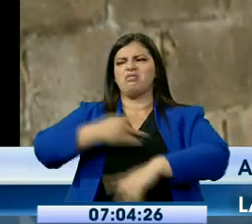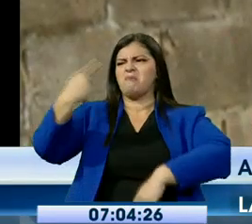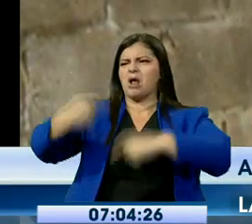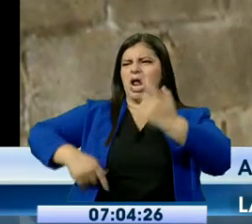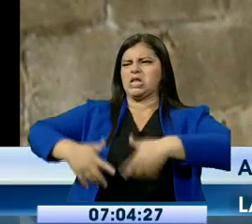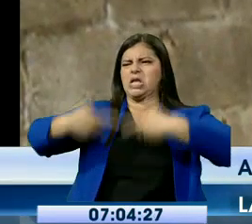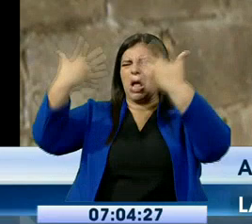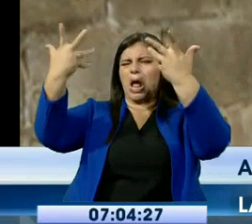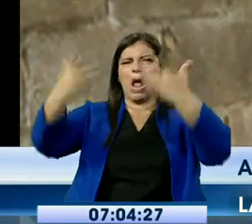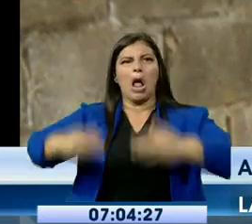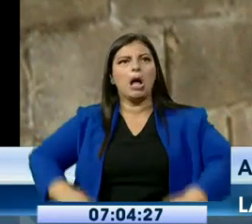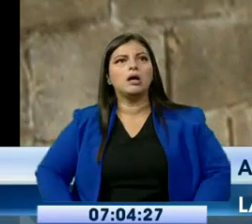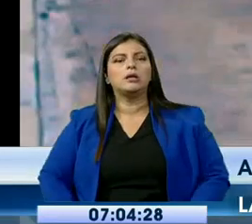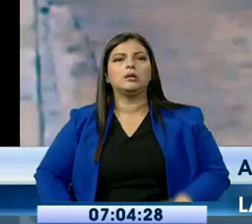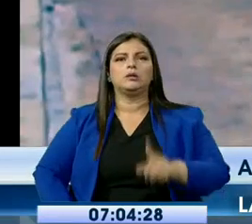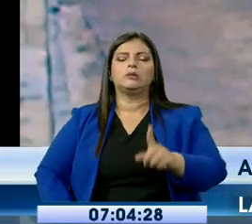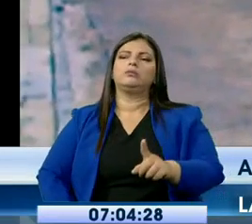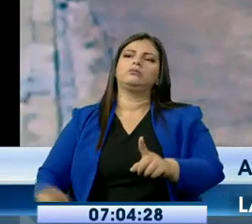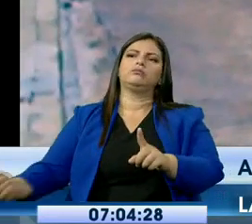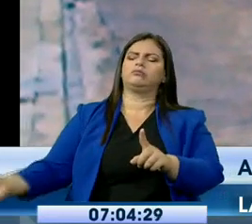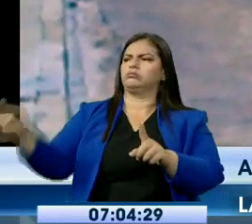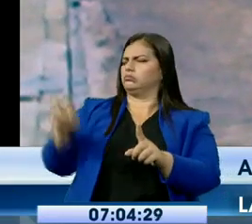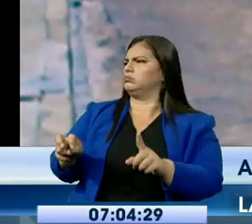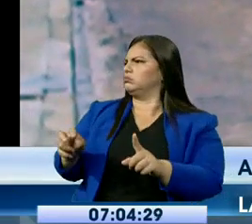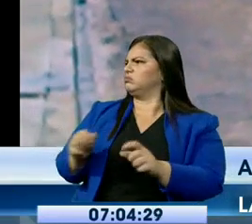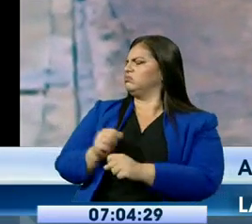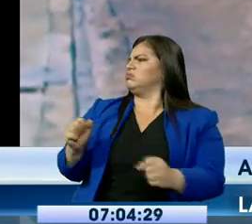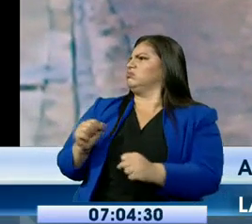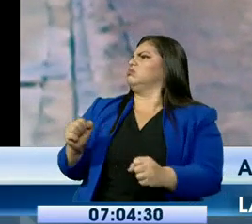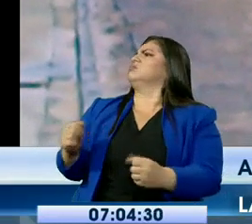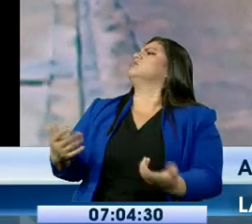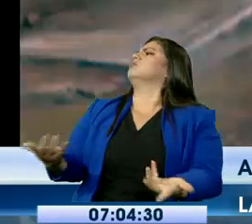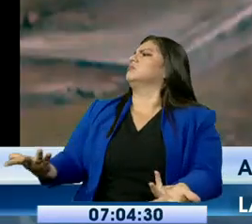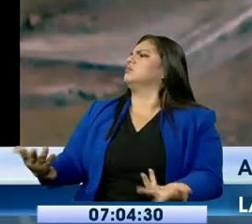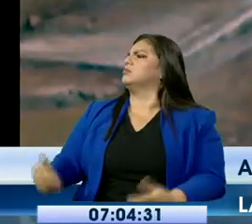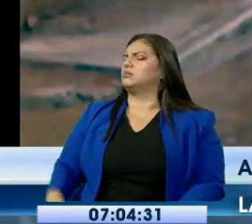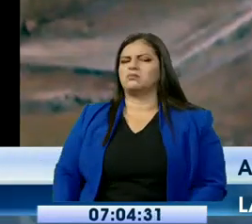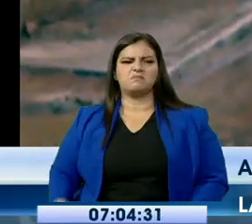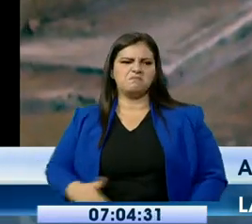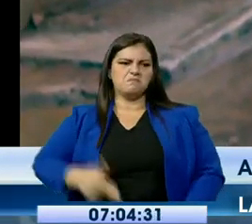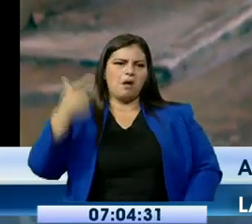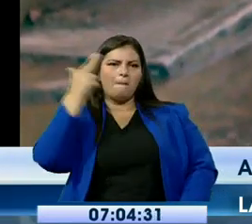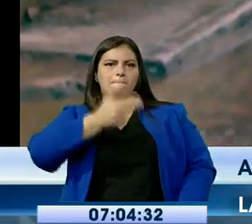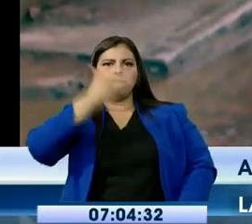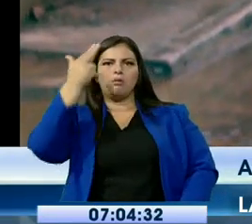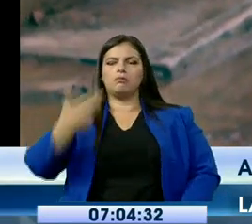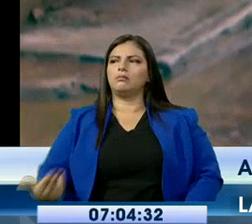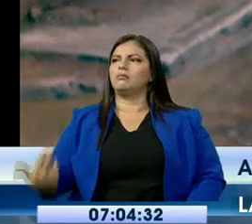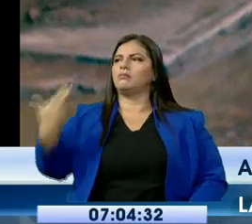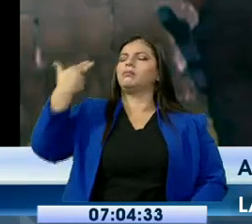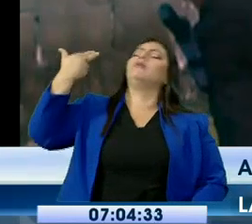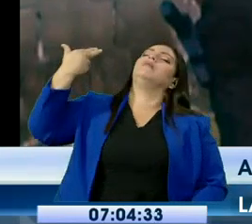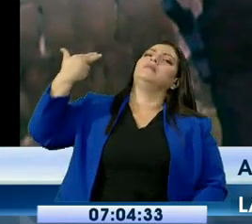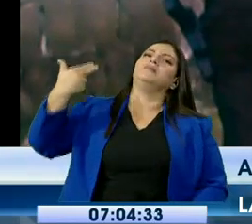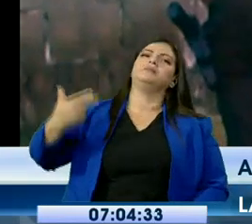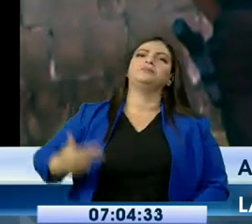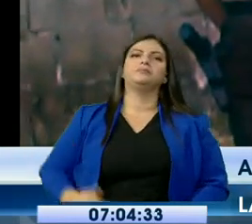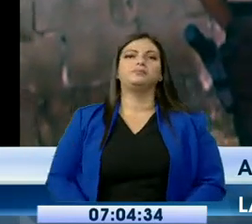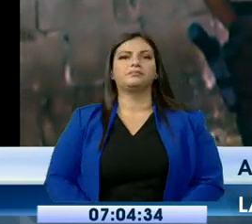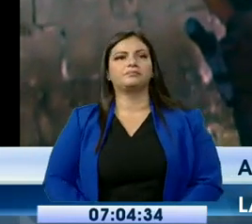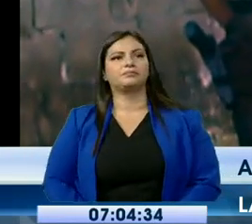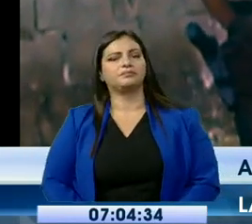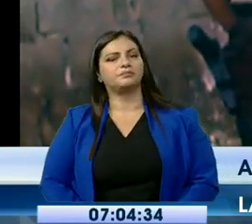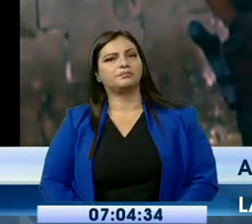muerte del hoyo Cisco. La camioneta fue abandonada en un callejón de una cooperativa de vivienda de Pascuales, cerca de la vía